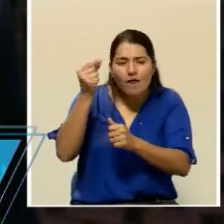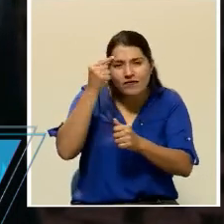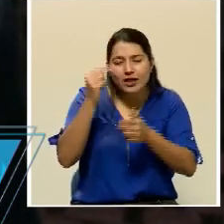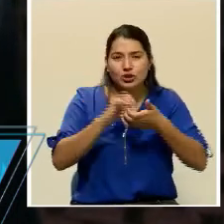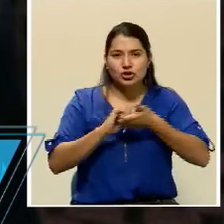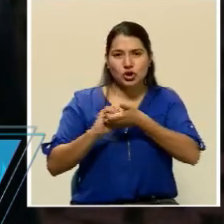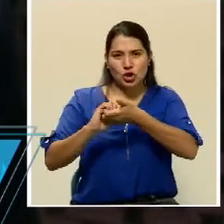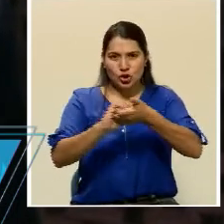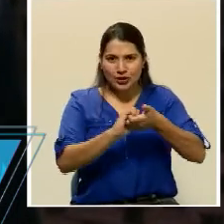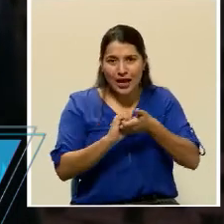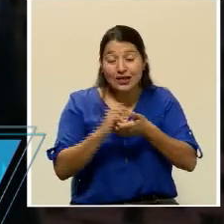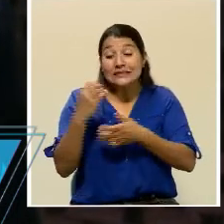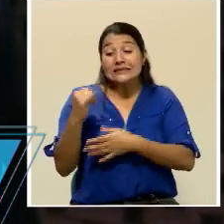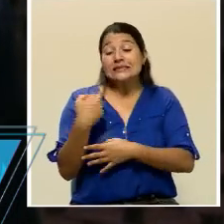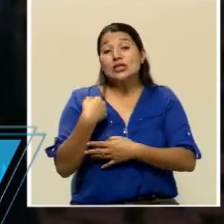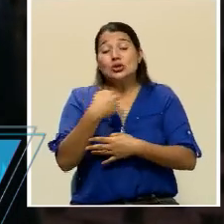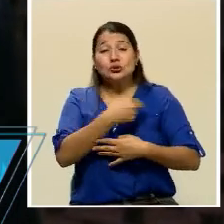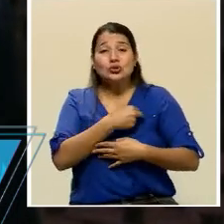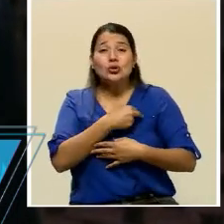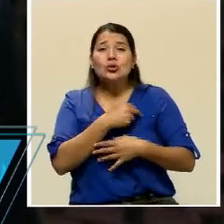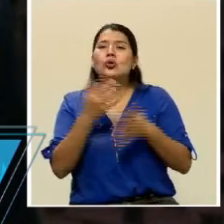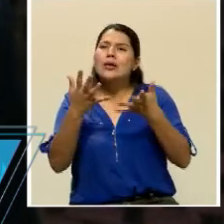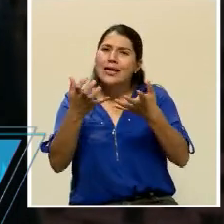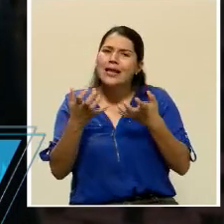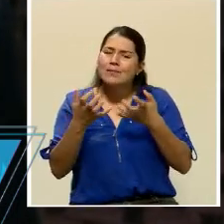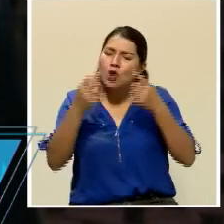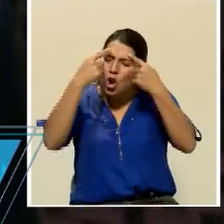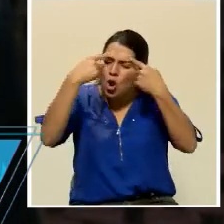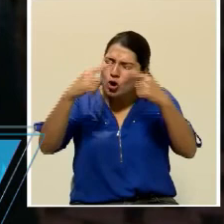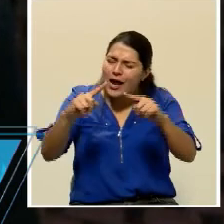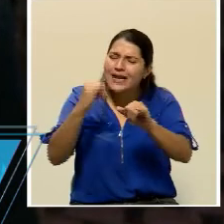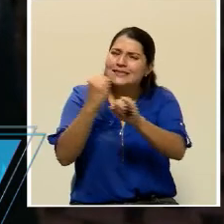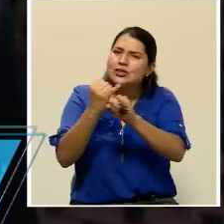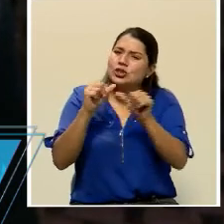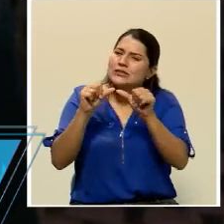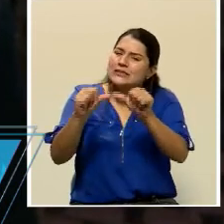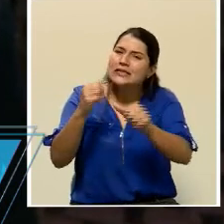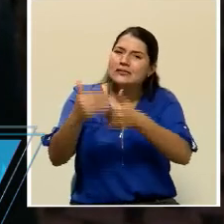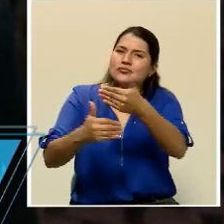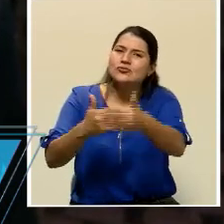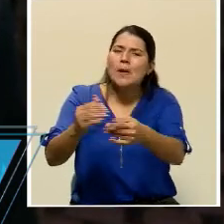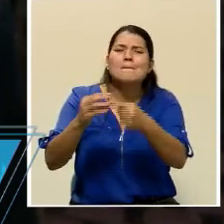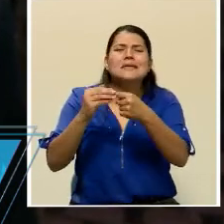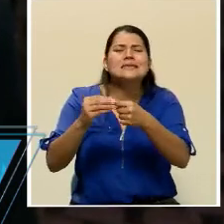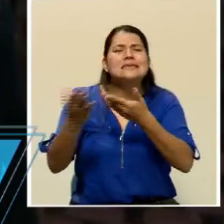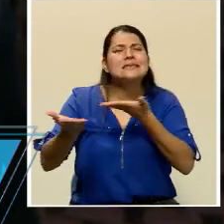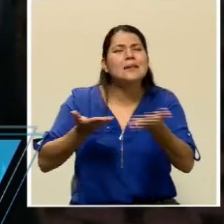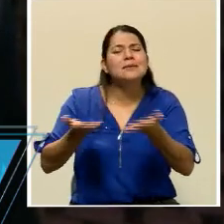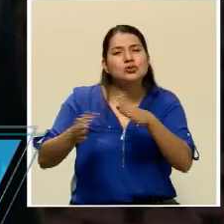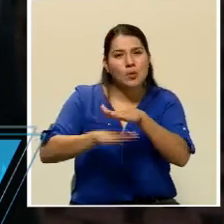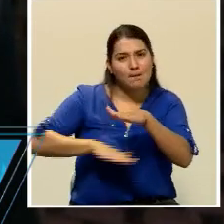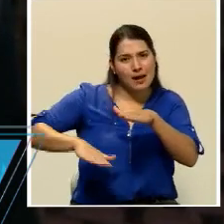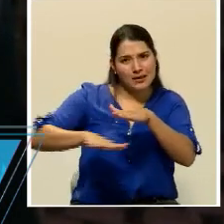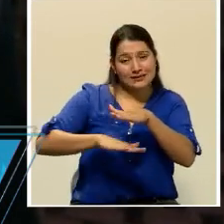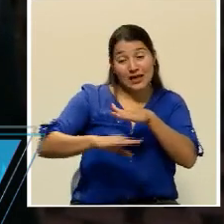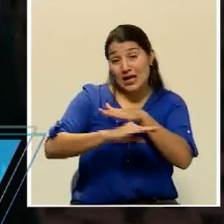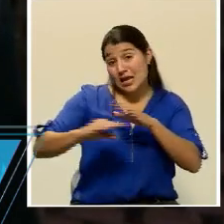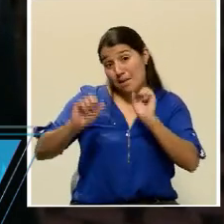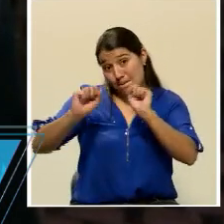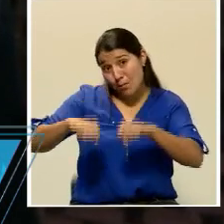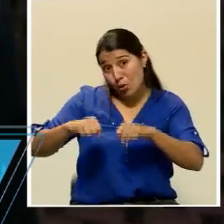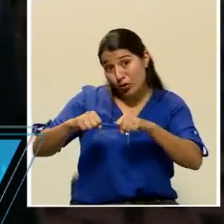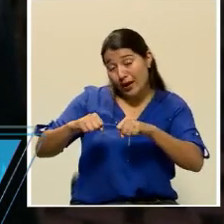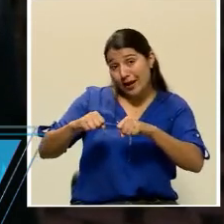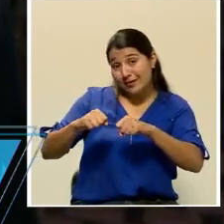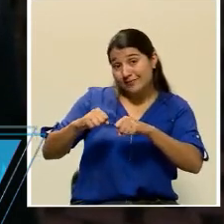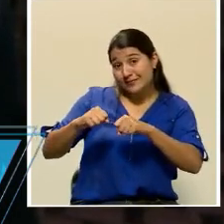queremos hacer que sigan funcionando nuestras instituciones, especialmente los servicios esenciales, y poder alimentar a